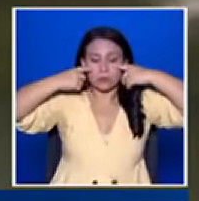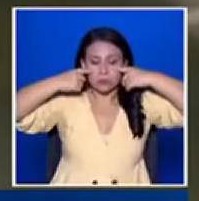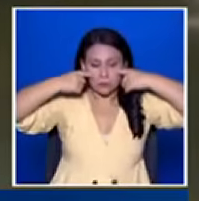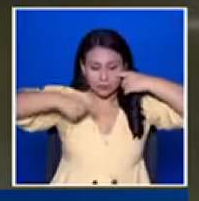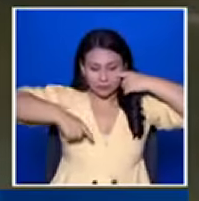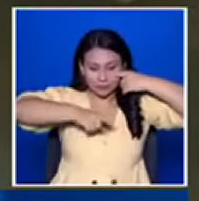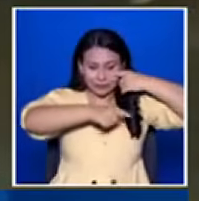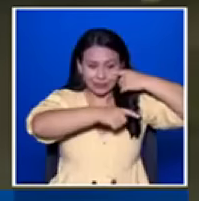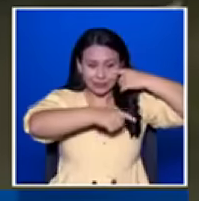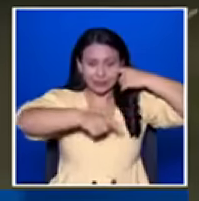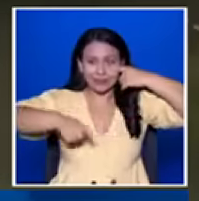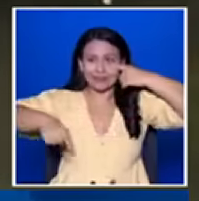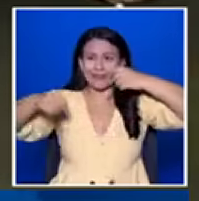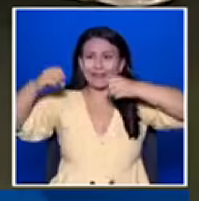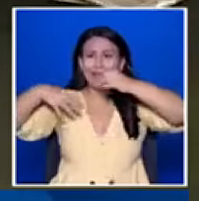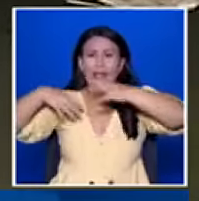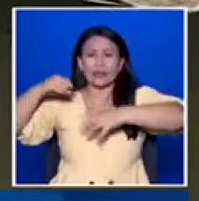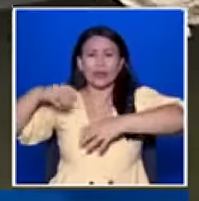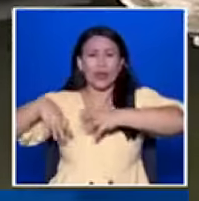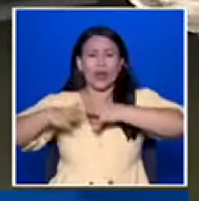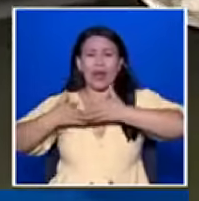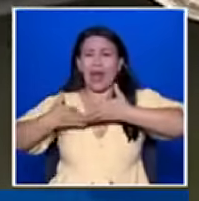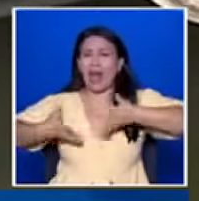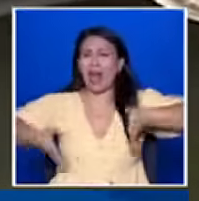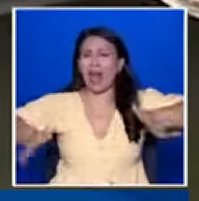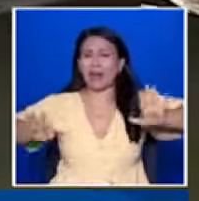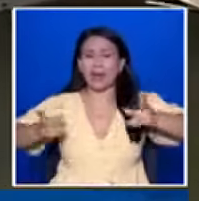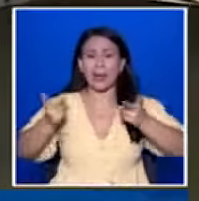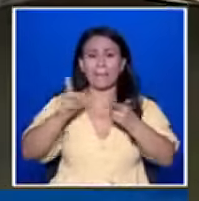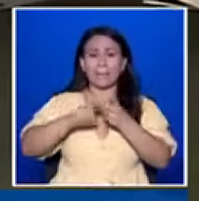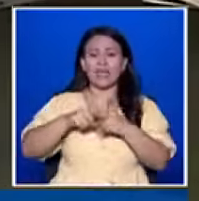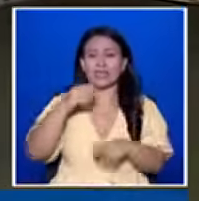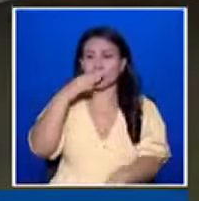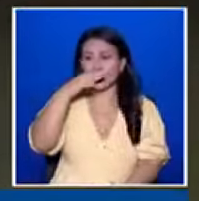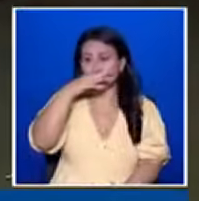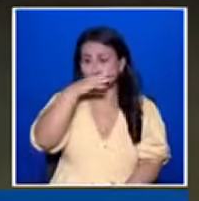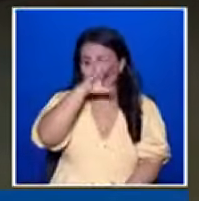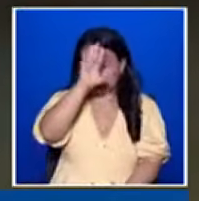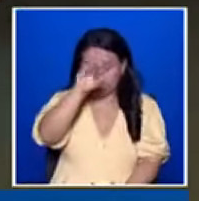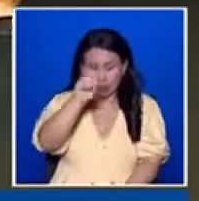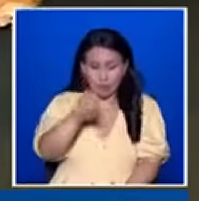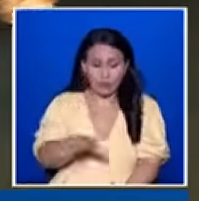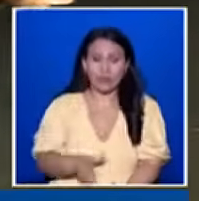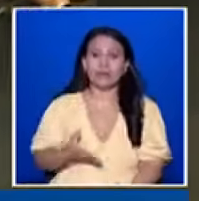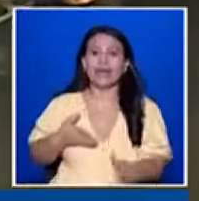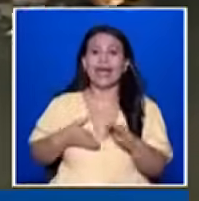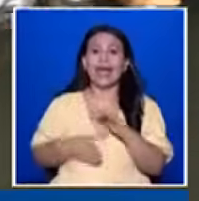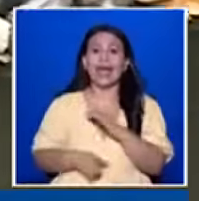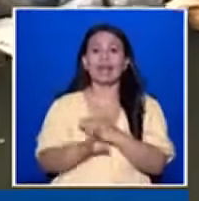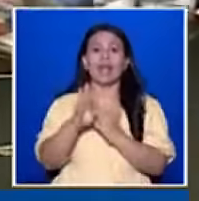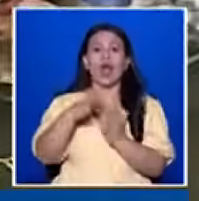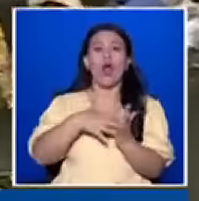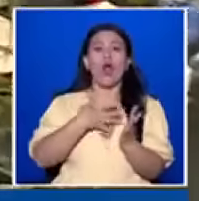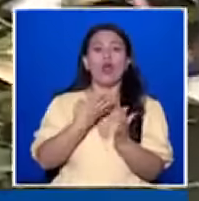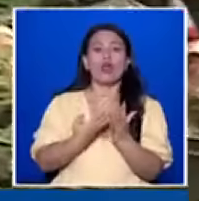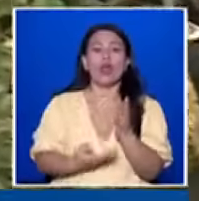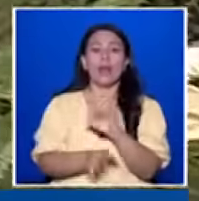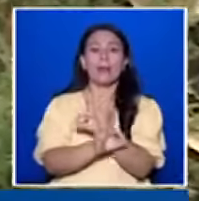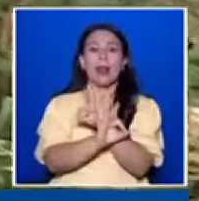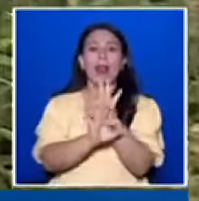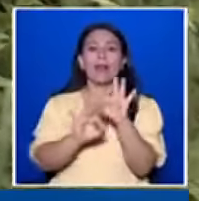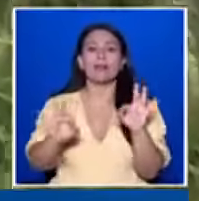las más grandes, las más amplias. Esas zanjas secundarias van a entrar en un cronograma de limpieza para